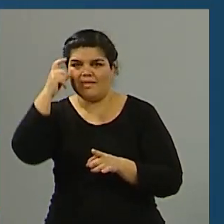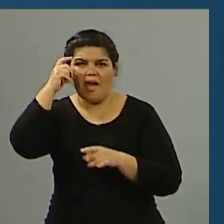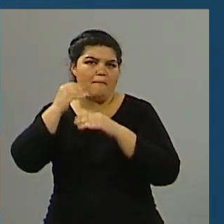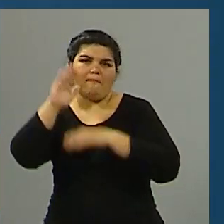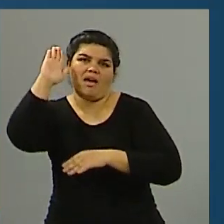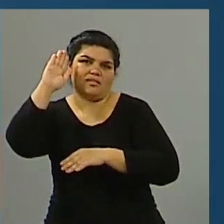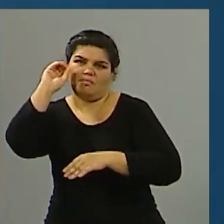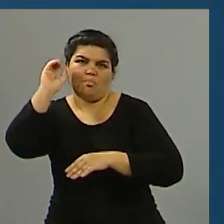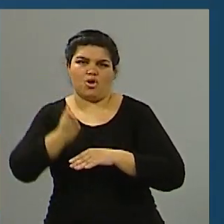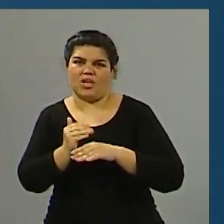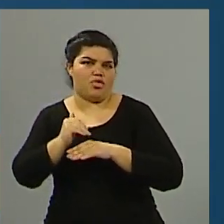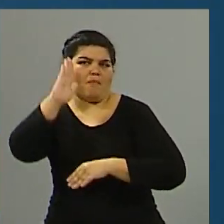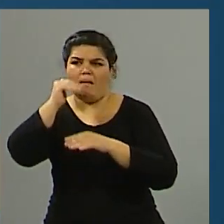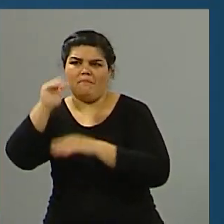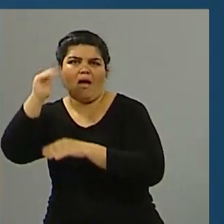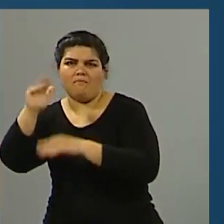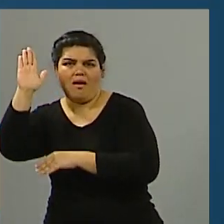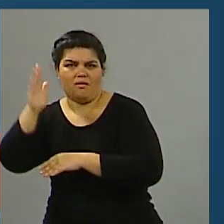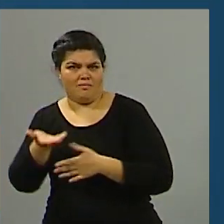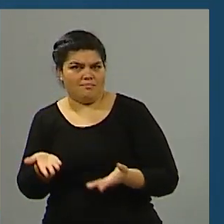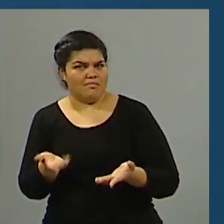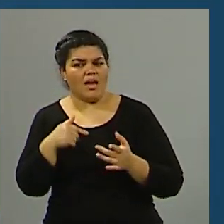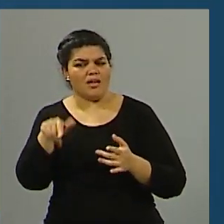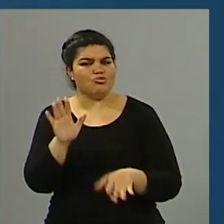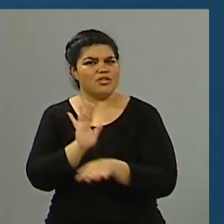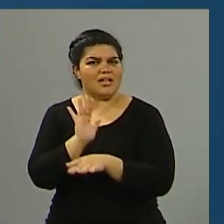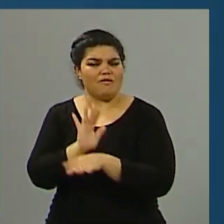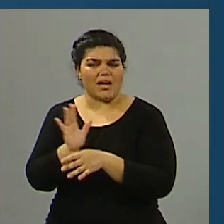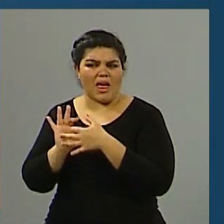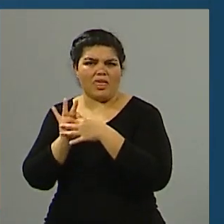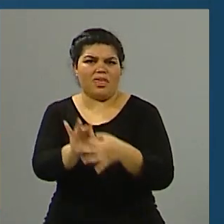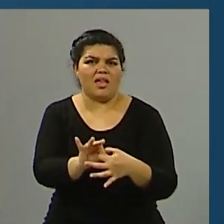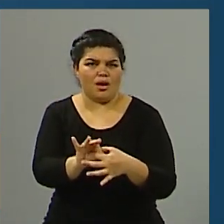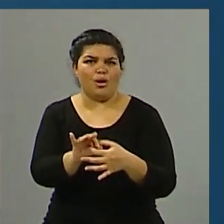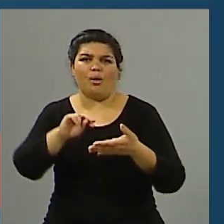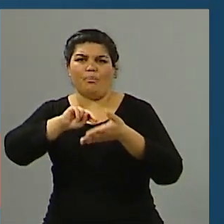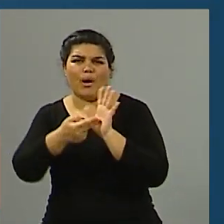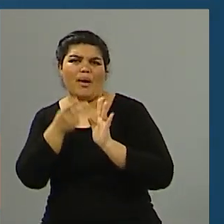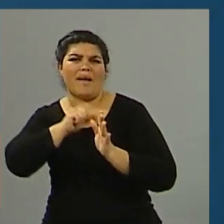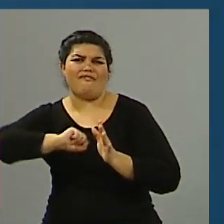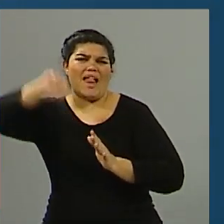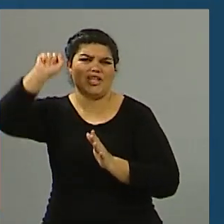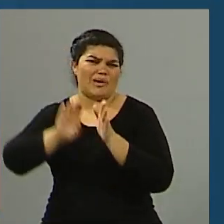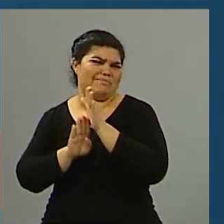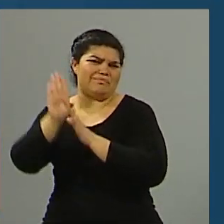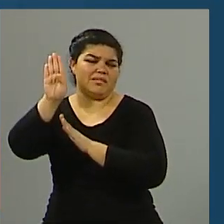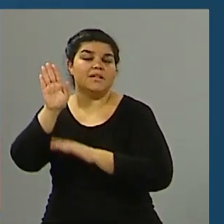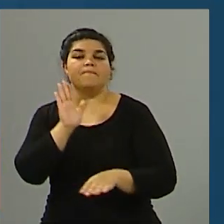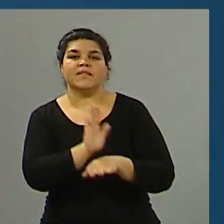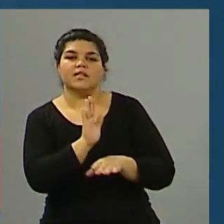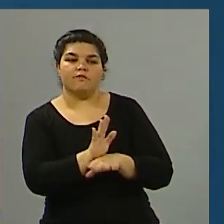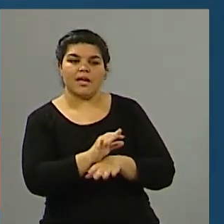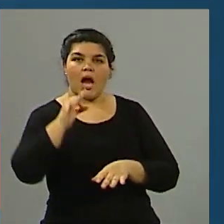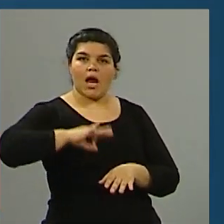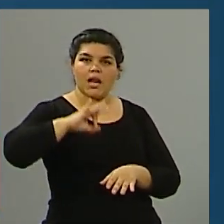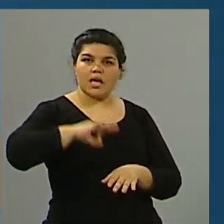sienta uno que es imparable, pero además todas las consecuencias que esto significa. Usted lo graficaba muy bien cuando decía, tuvimos una pérdida del 30% del poder